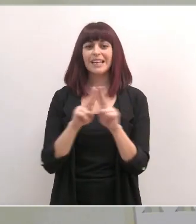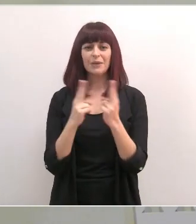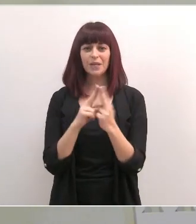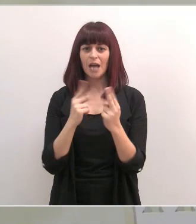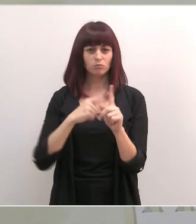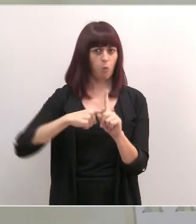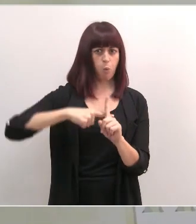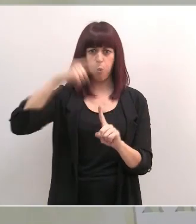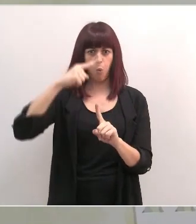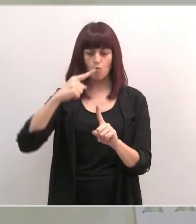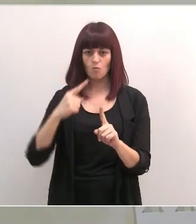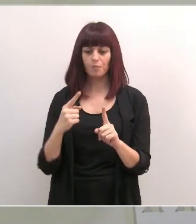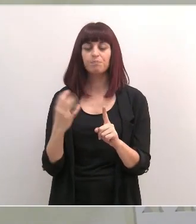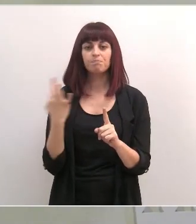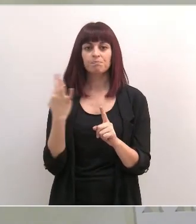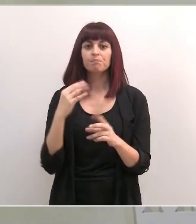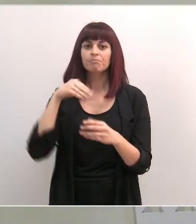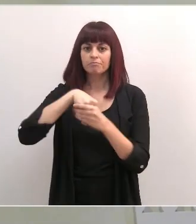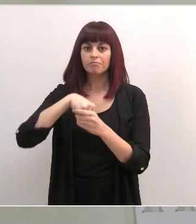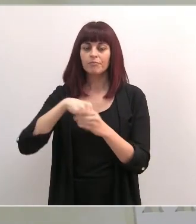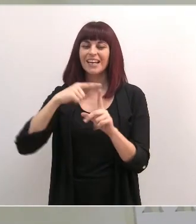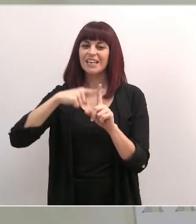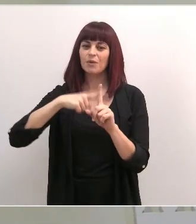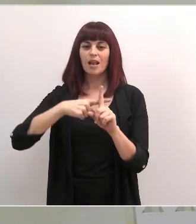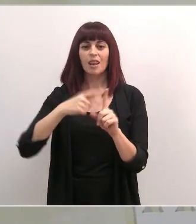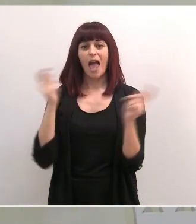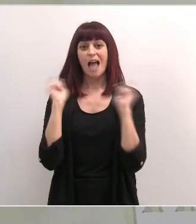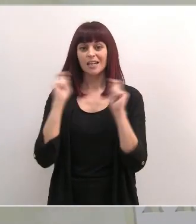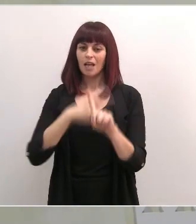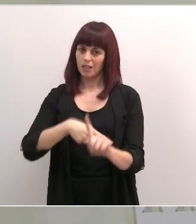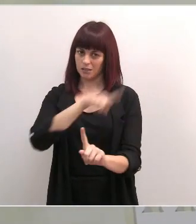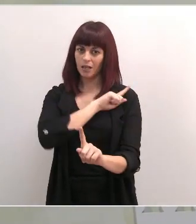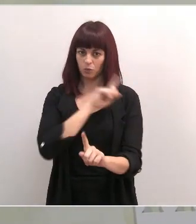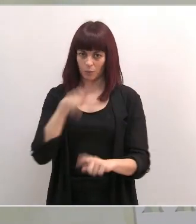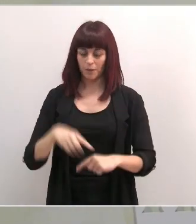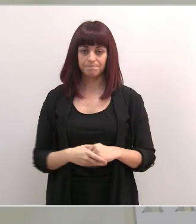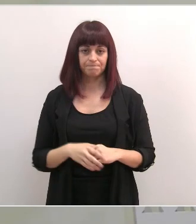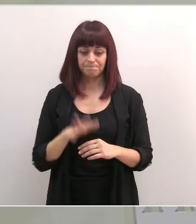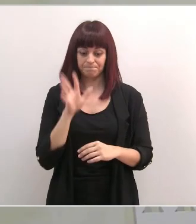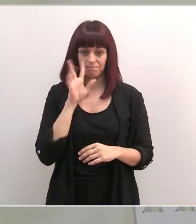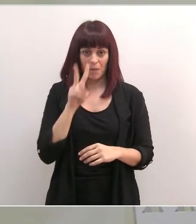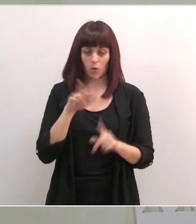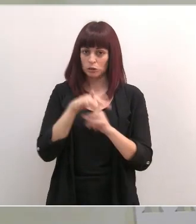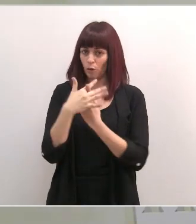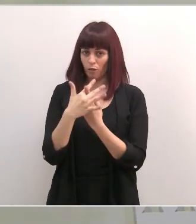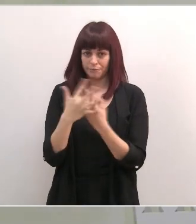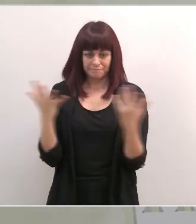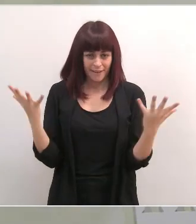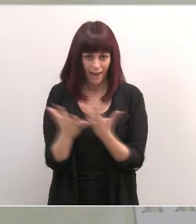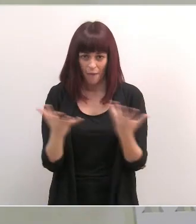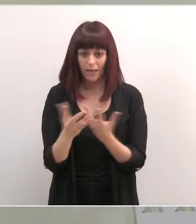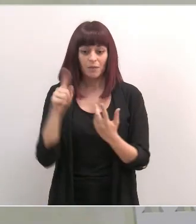muy alto, quedarían incluidos en el nivel de alerta extremo. Vista la gravedad de la situación y el nivel de alerta extrema